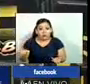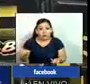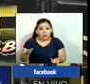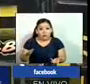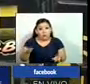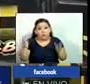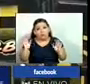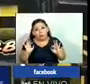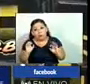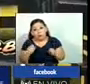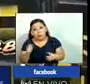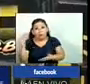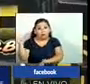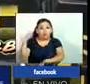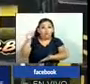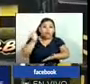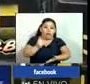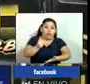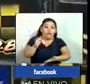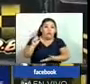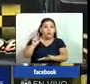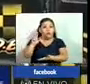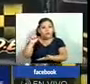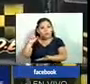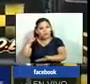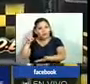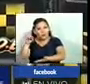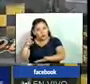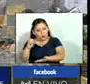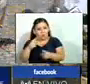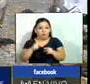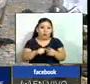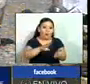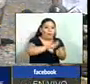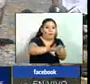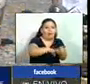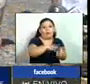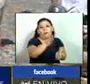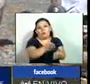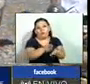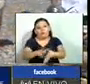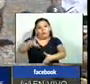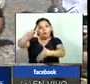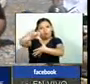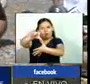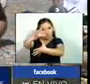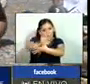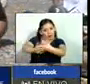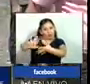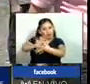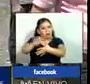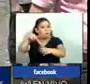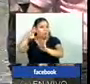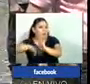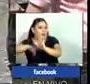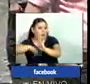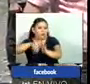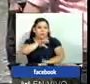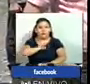el aumento al subsidio pero obviamente que el pasaje a nivel latinoamericano es el pasaje más barato